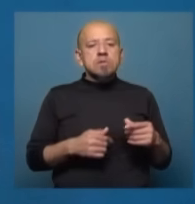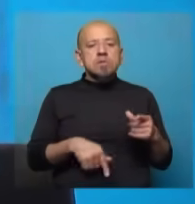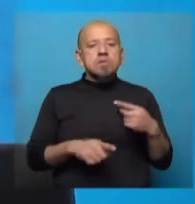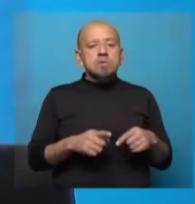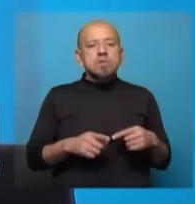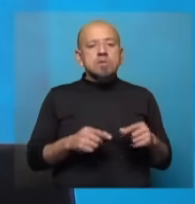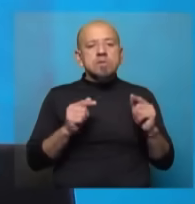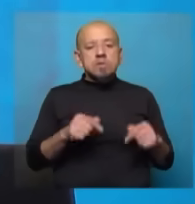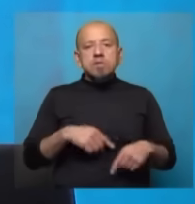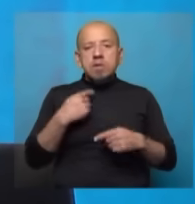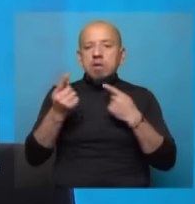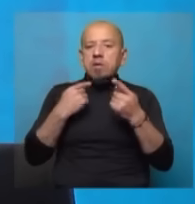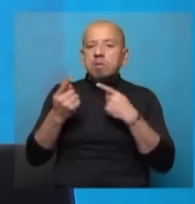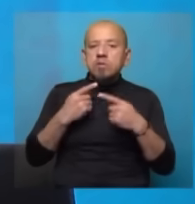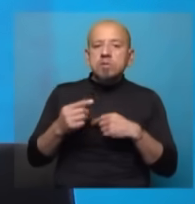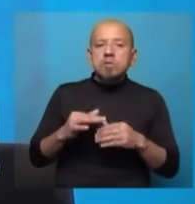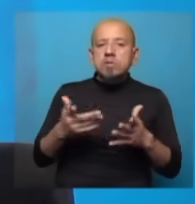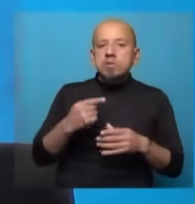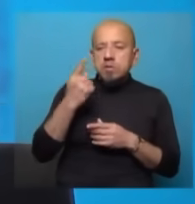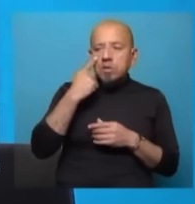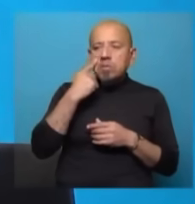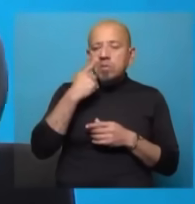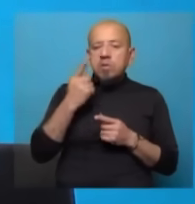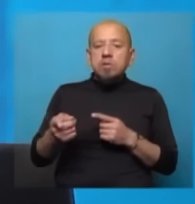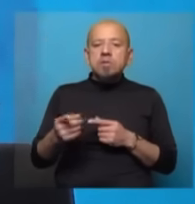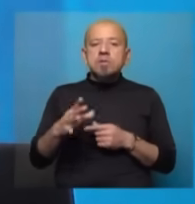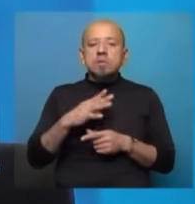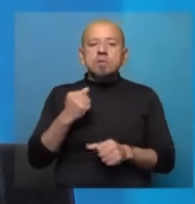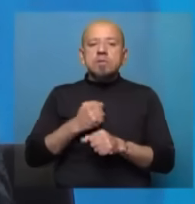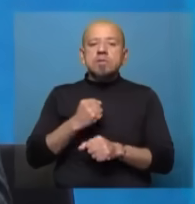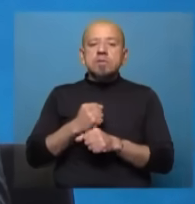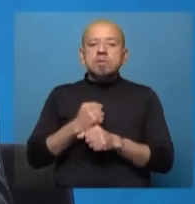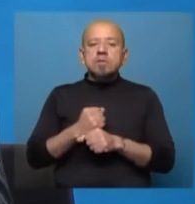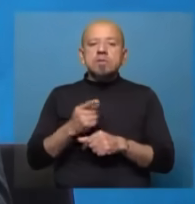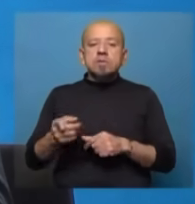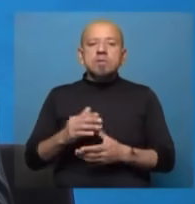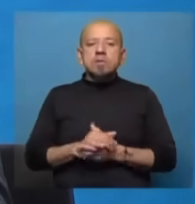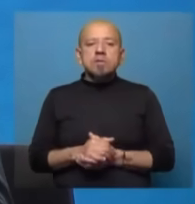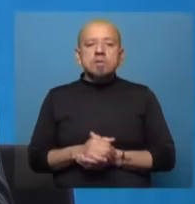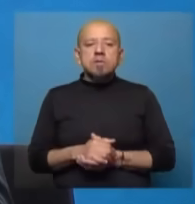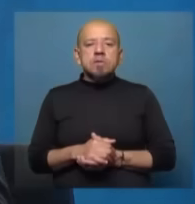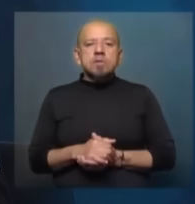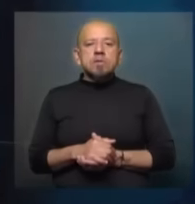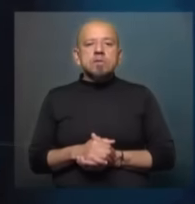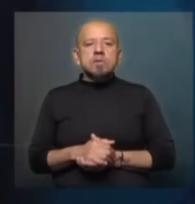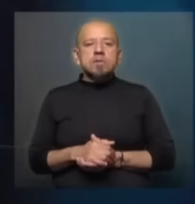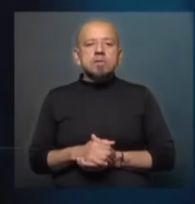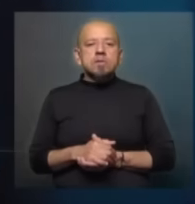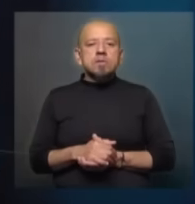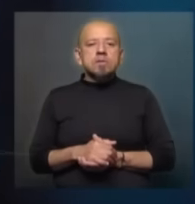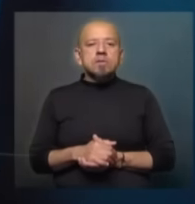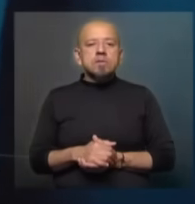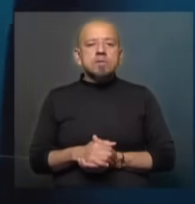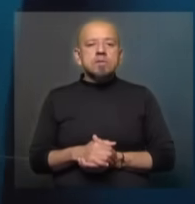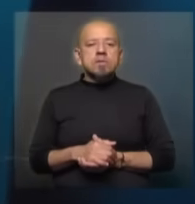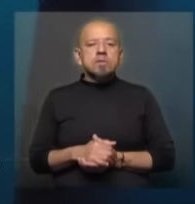hoy hablábamos de las pruebas cuánto pesaron por ejemplo los testimonios las pruebas que se trabajaron en este caso por ejemplo y Eh bueno